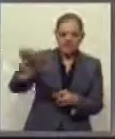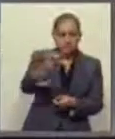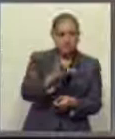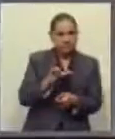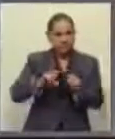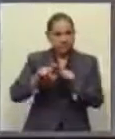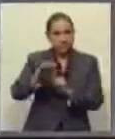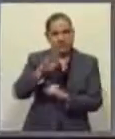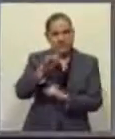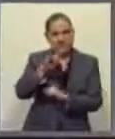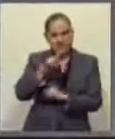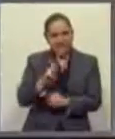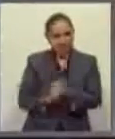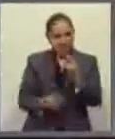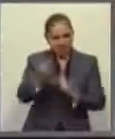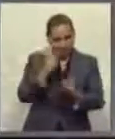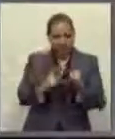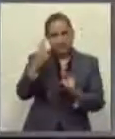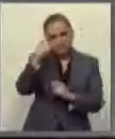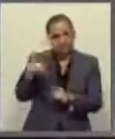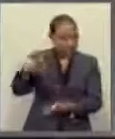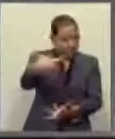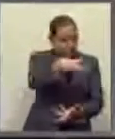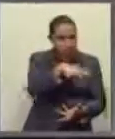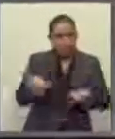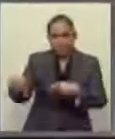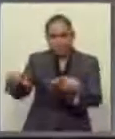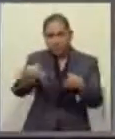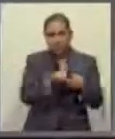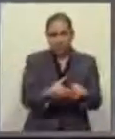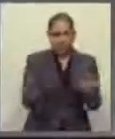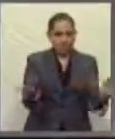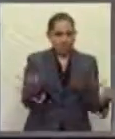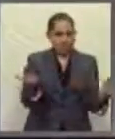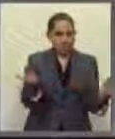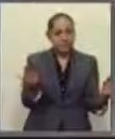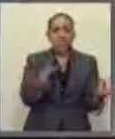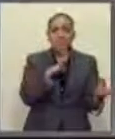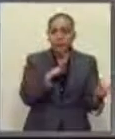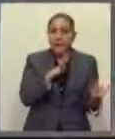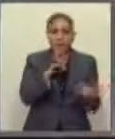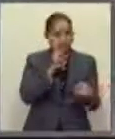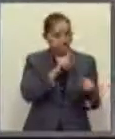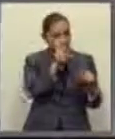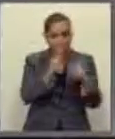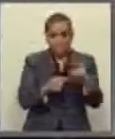las operaciones de acopio y comercialización. Por ahí, aplicando medidas para prevenir